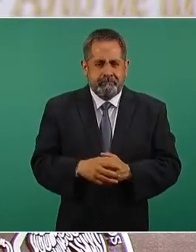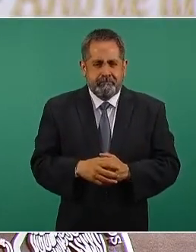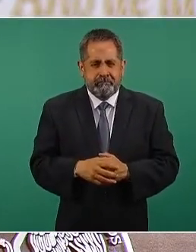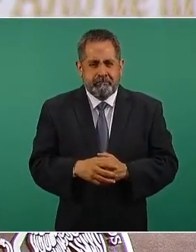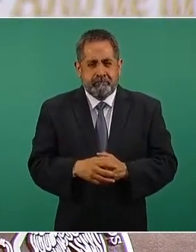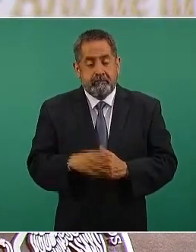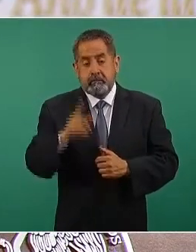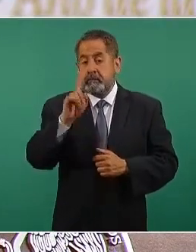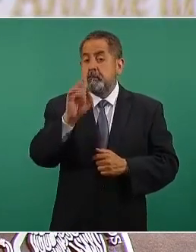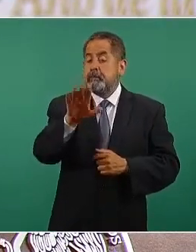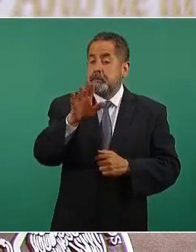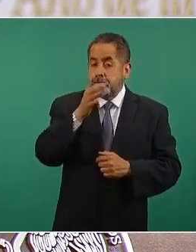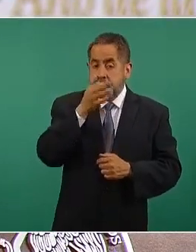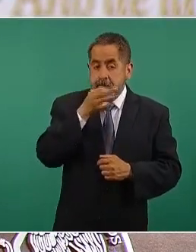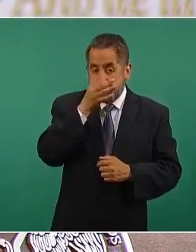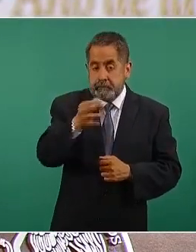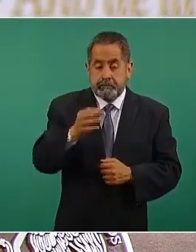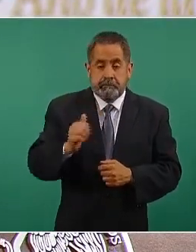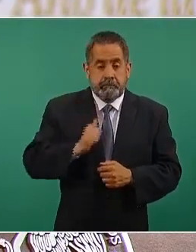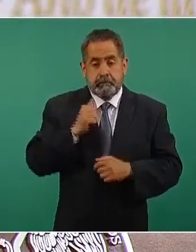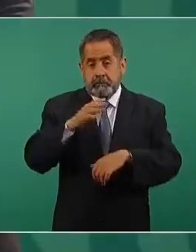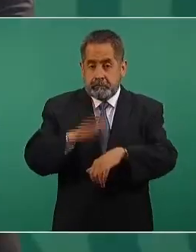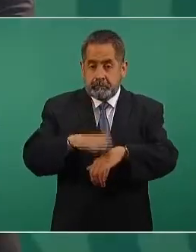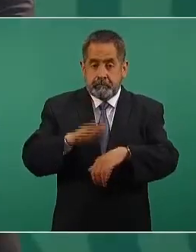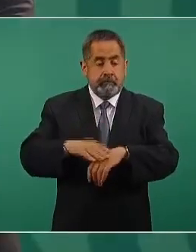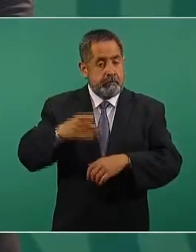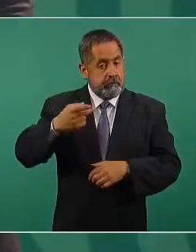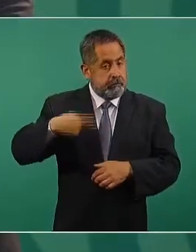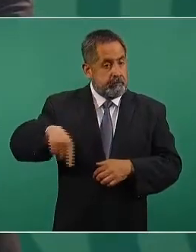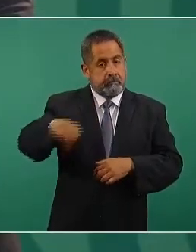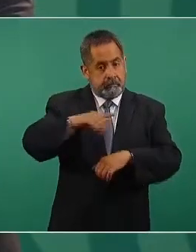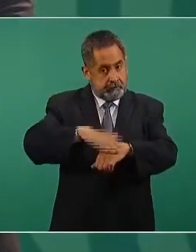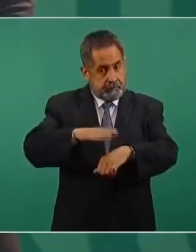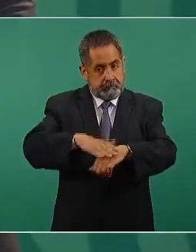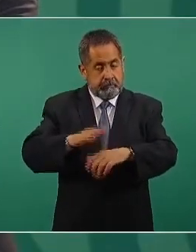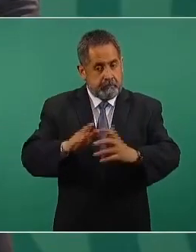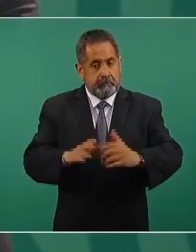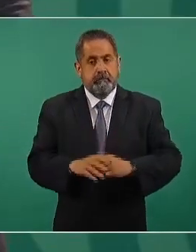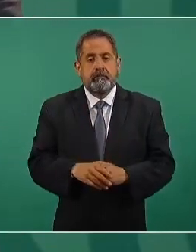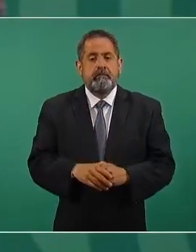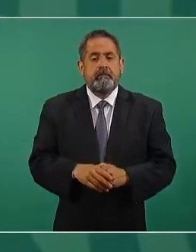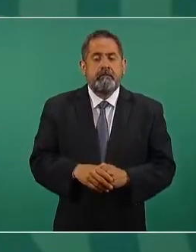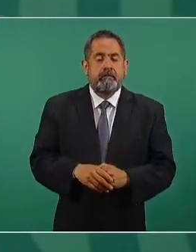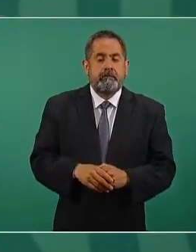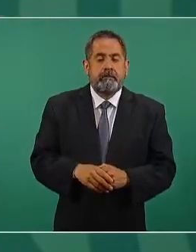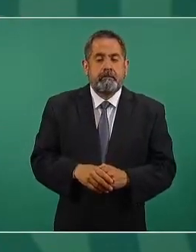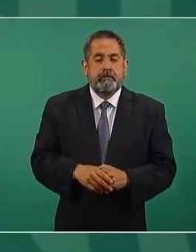clandestinas. Aquí aprovecho para hacer un llamado a